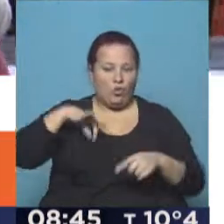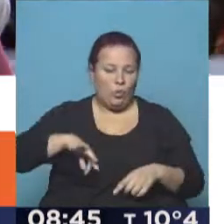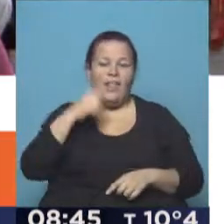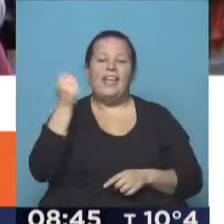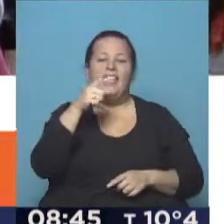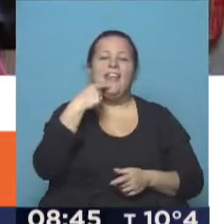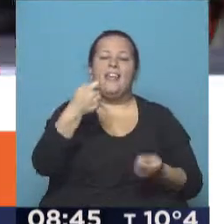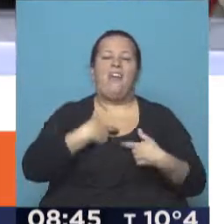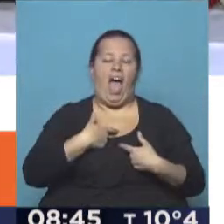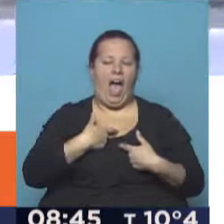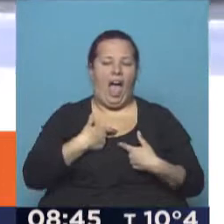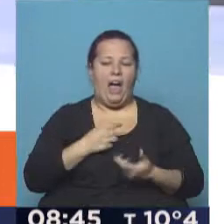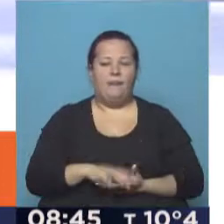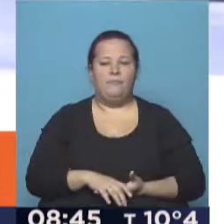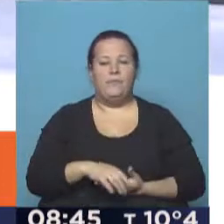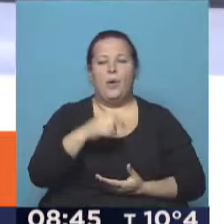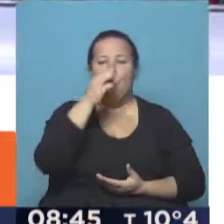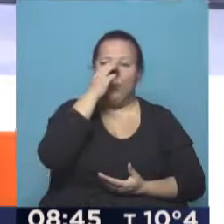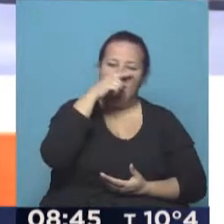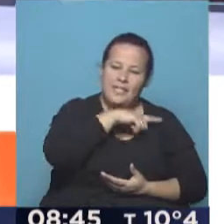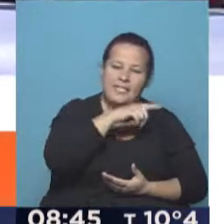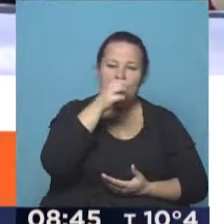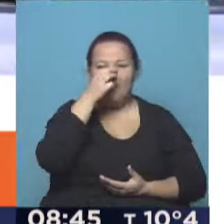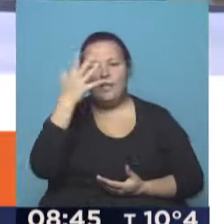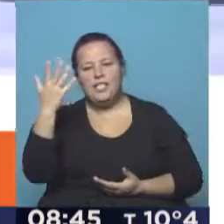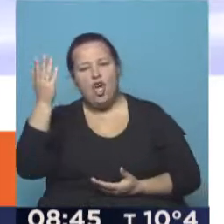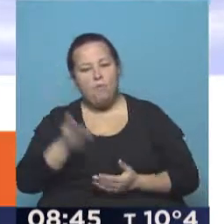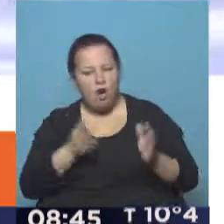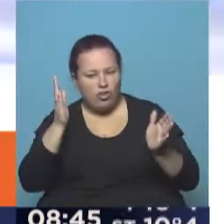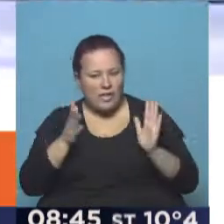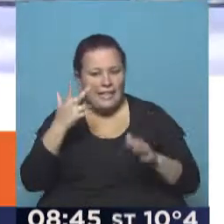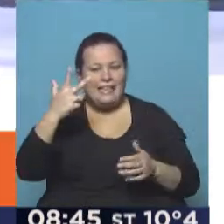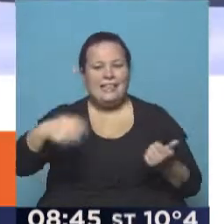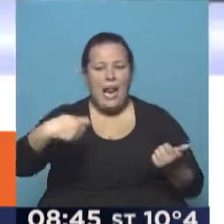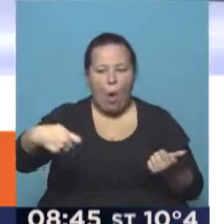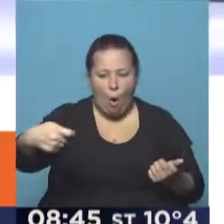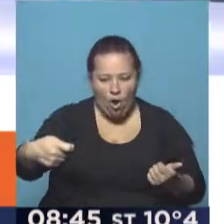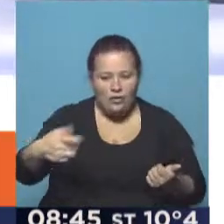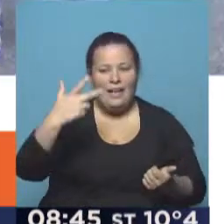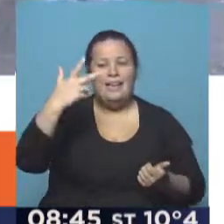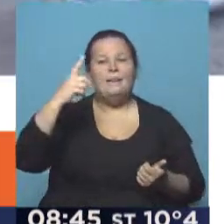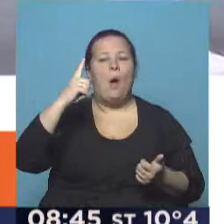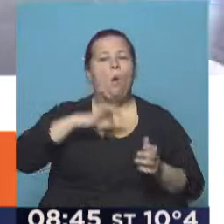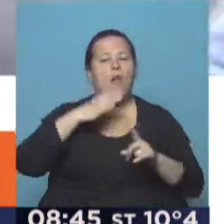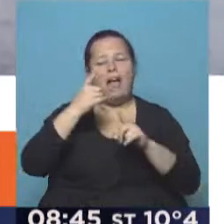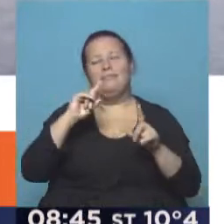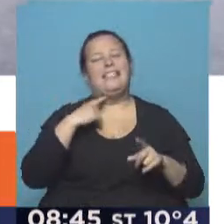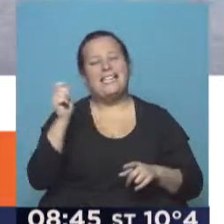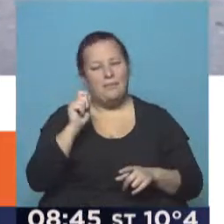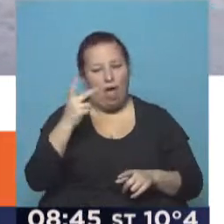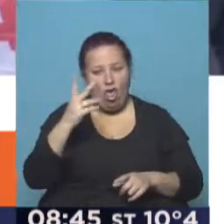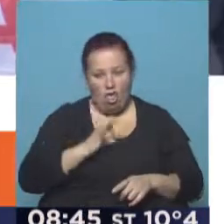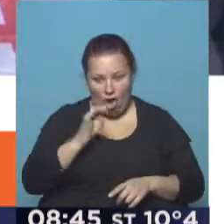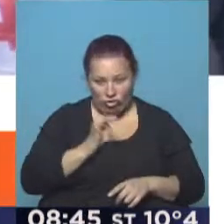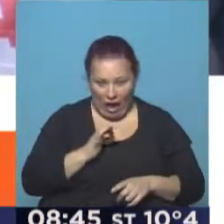pretende darnos entre un 27 y un 25 por ciento en tres cuotas para 13 meses ya tengo dos años